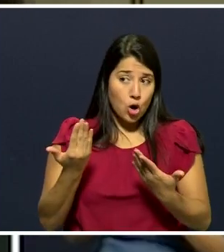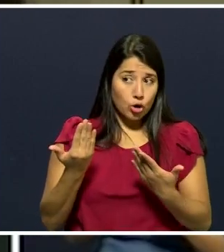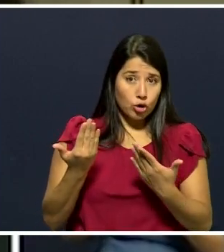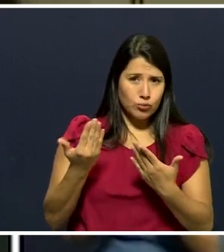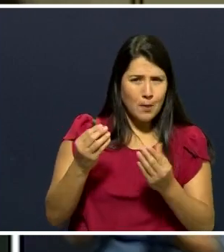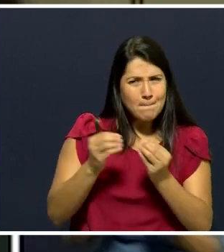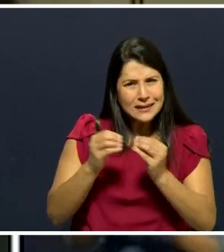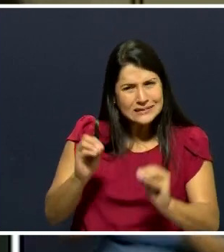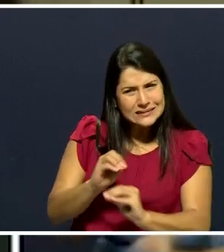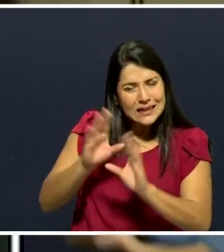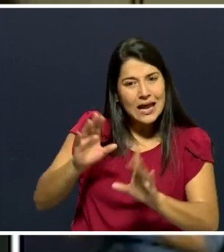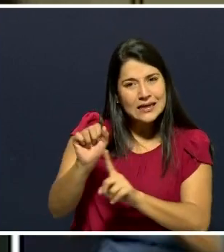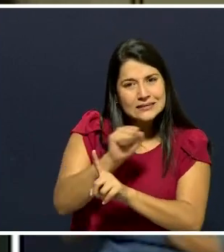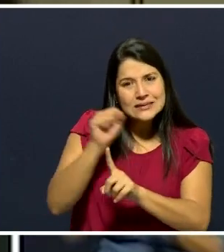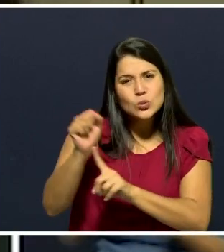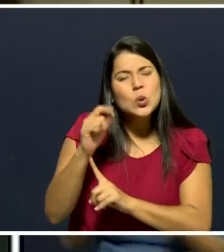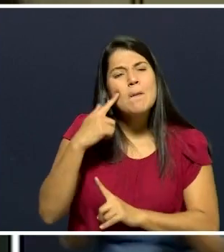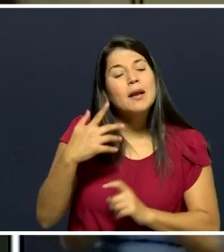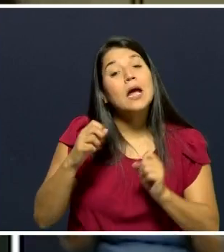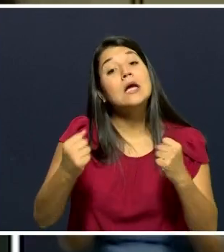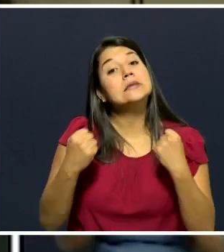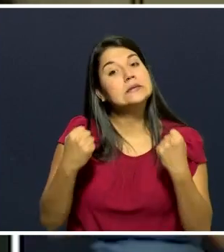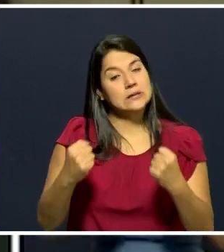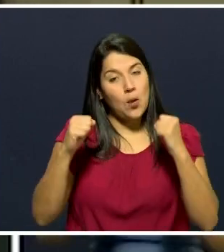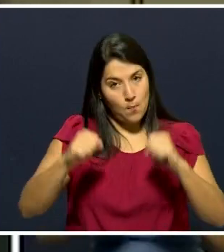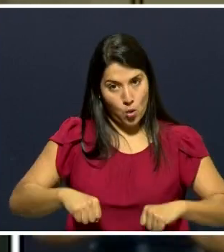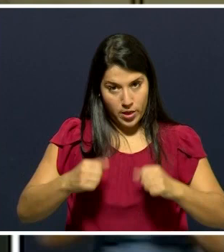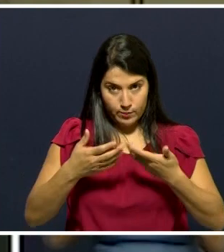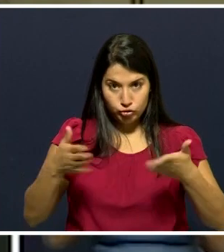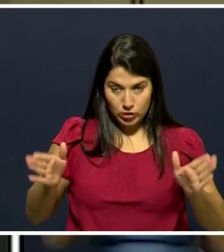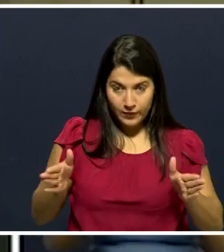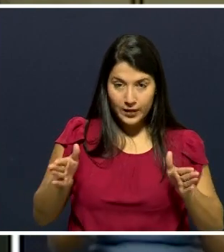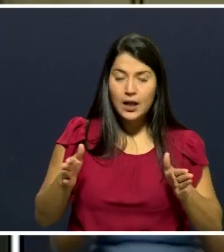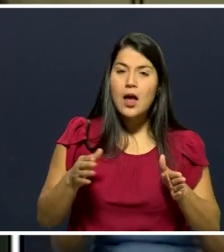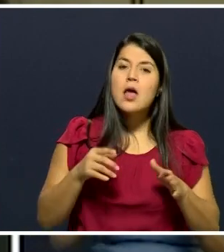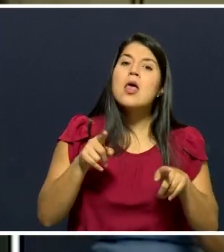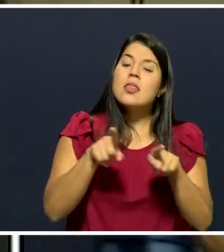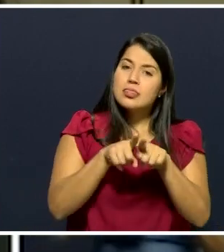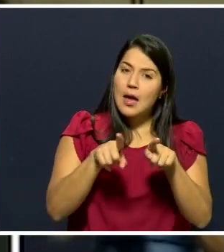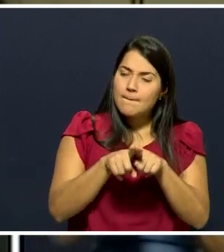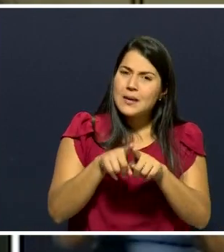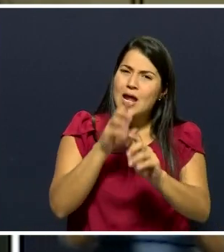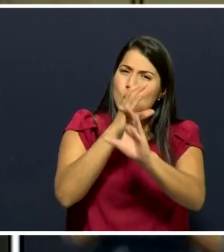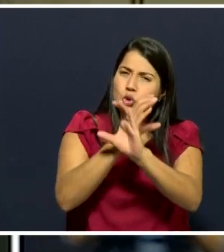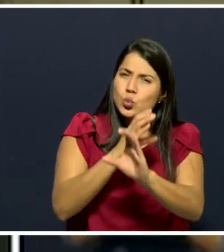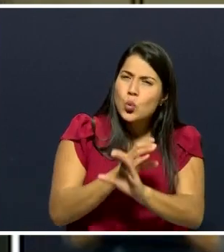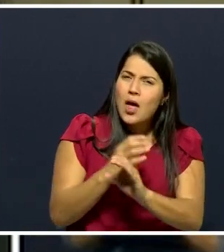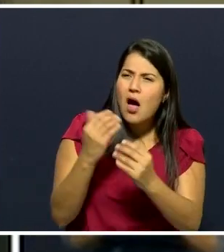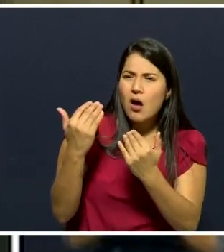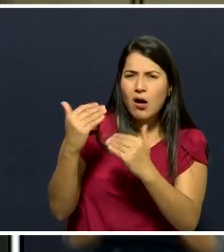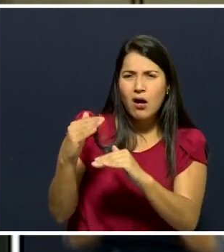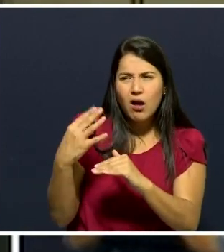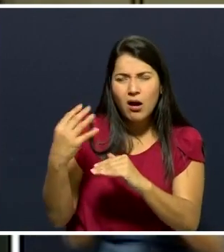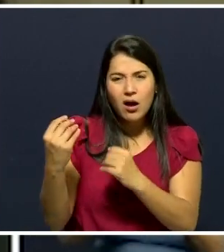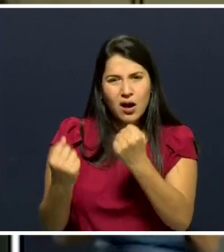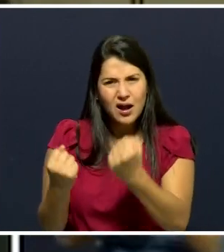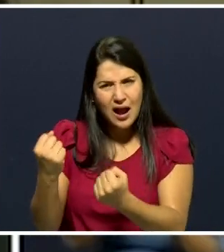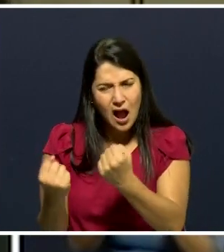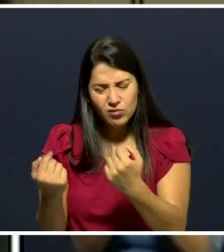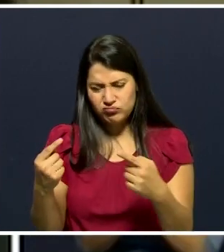de acondicionamiento físico podamos operar. Entre ellas también están las medidas de restricciones vehiculares,